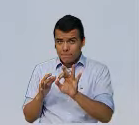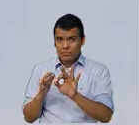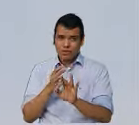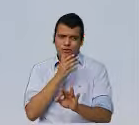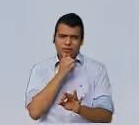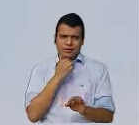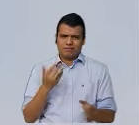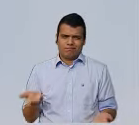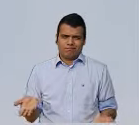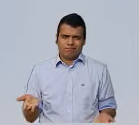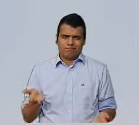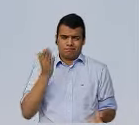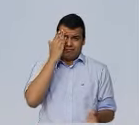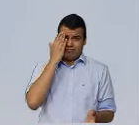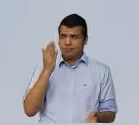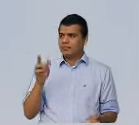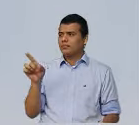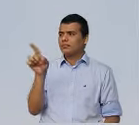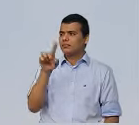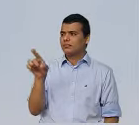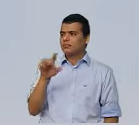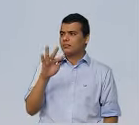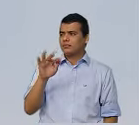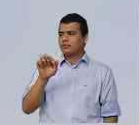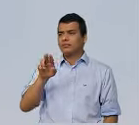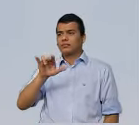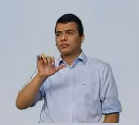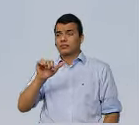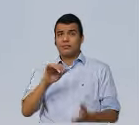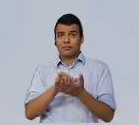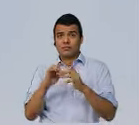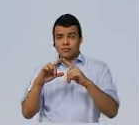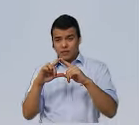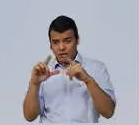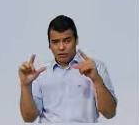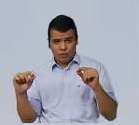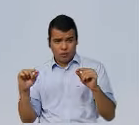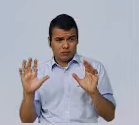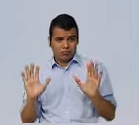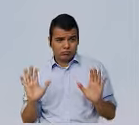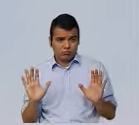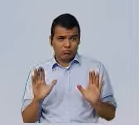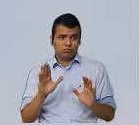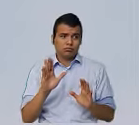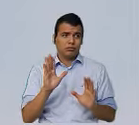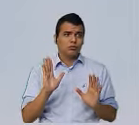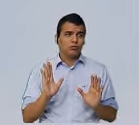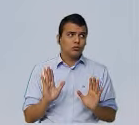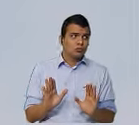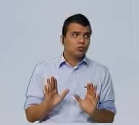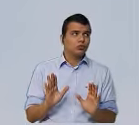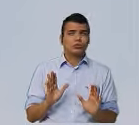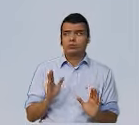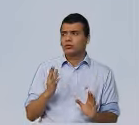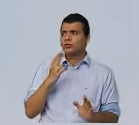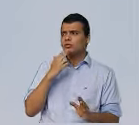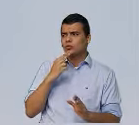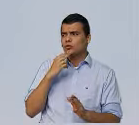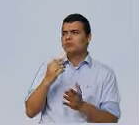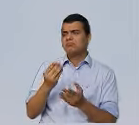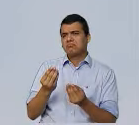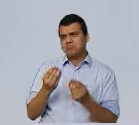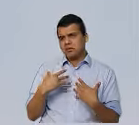opción. La stevia es una planta, una hoja, que de alguna manera es un endulzante y ese